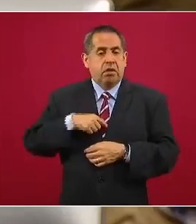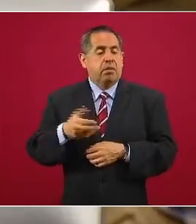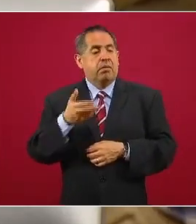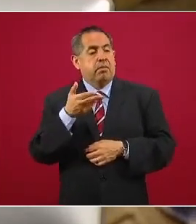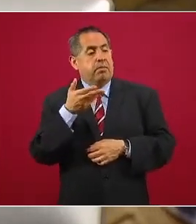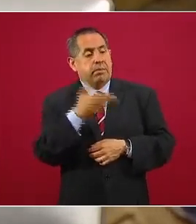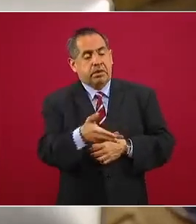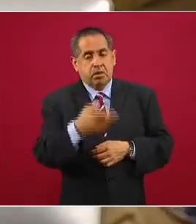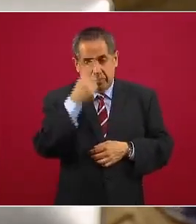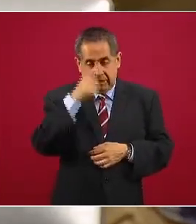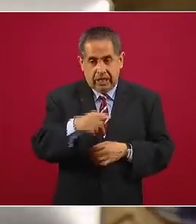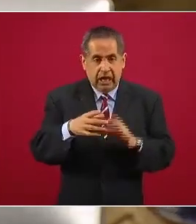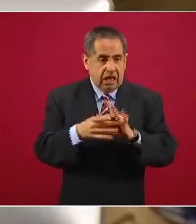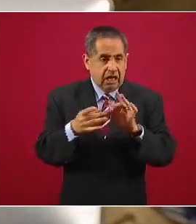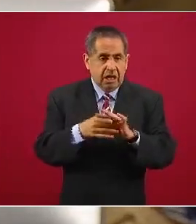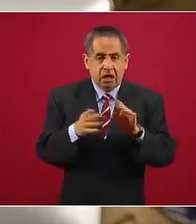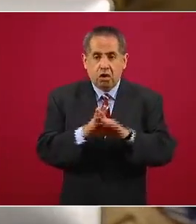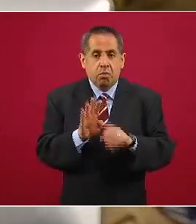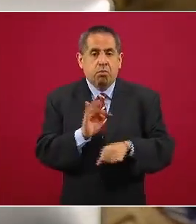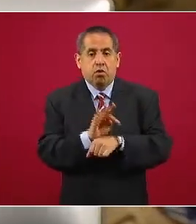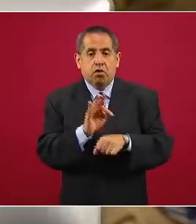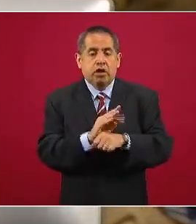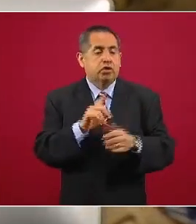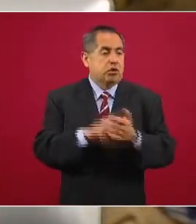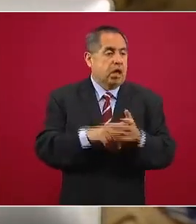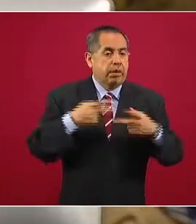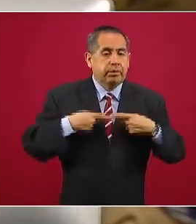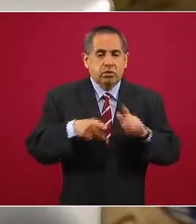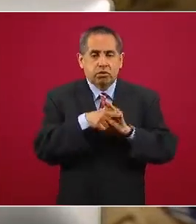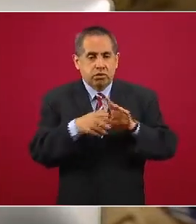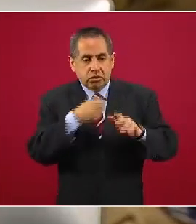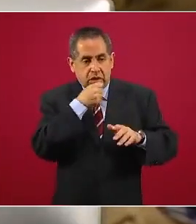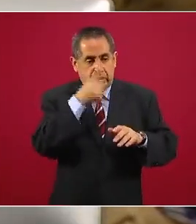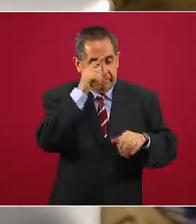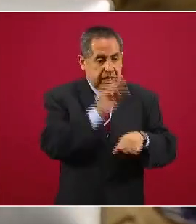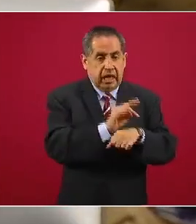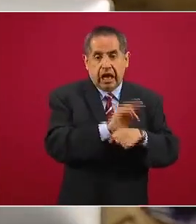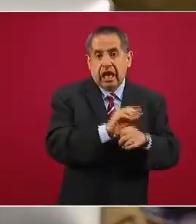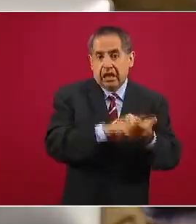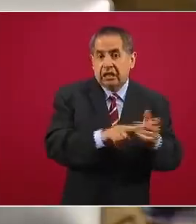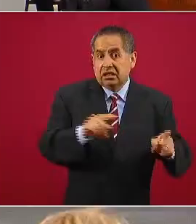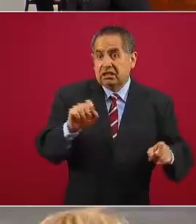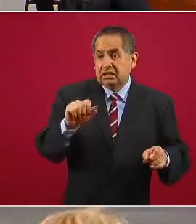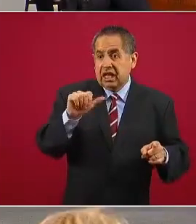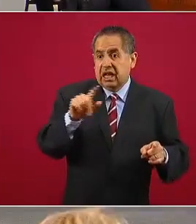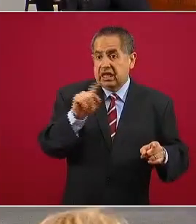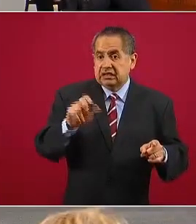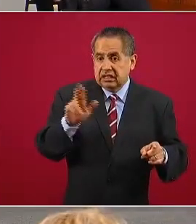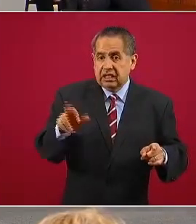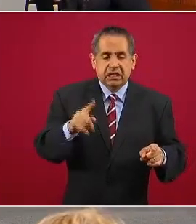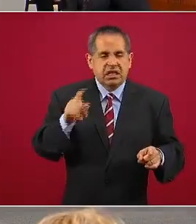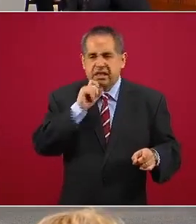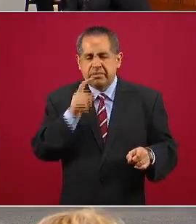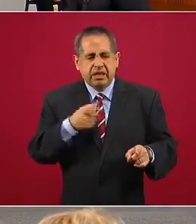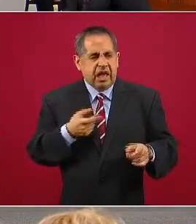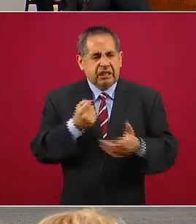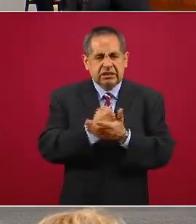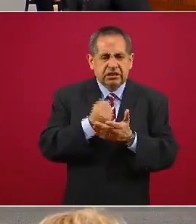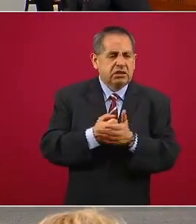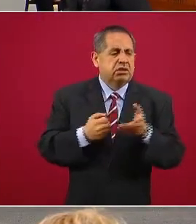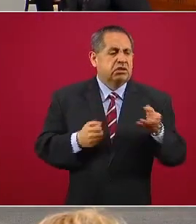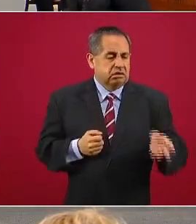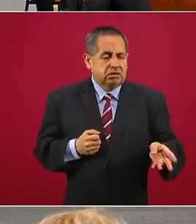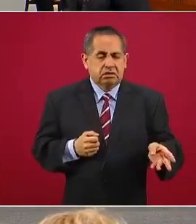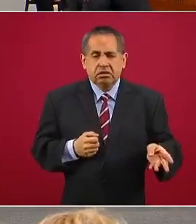solicitó que se active el mecanismo de protección a periodistas para Hans Salazar. Además, exigió que